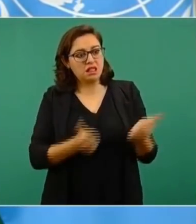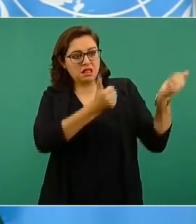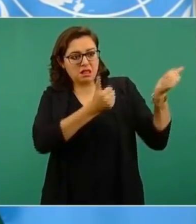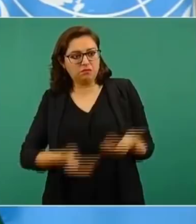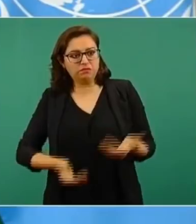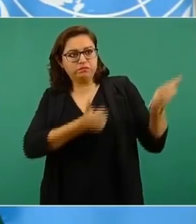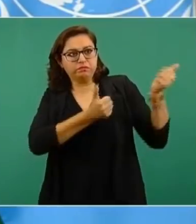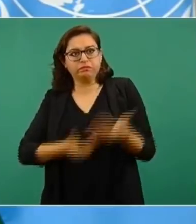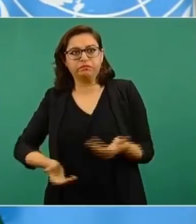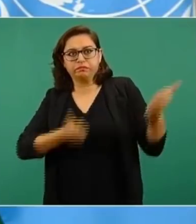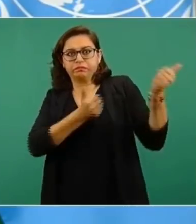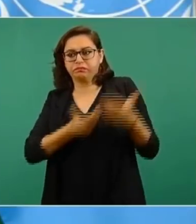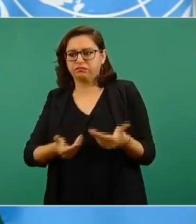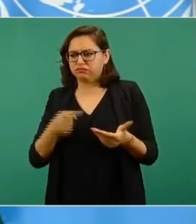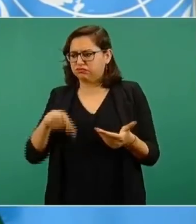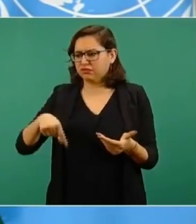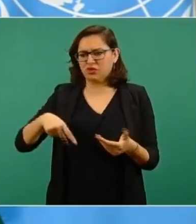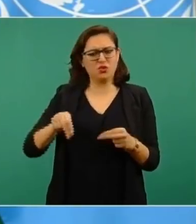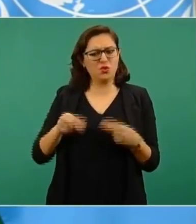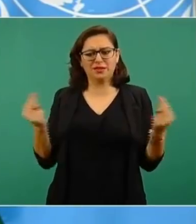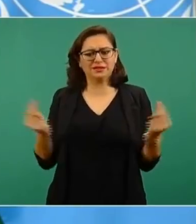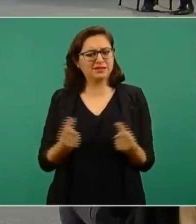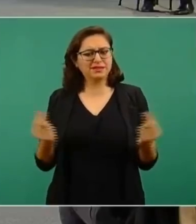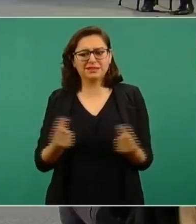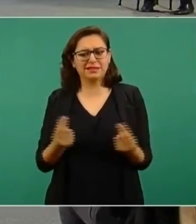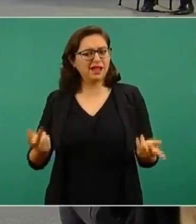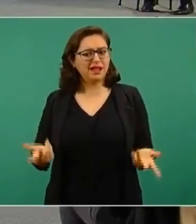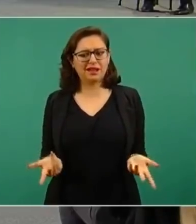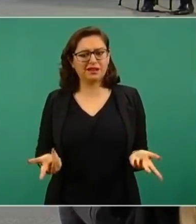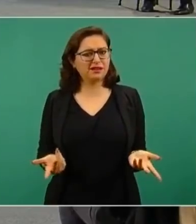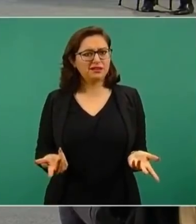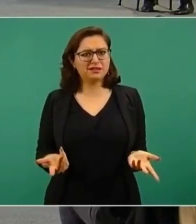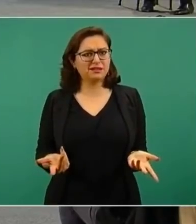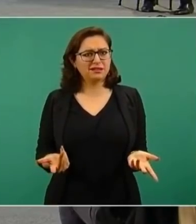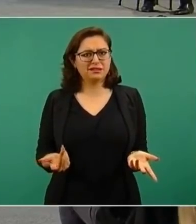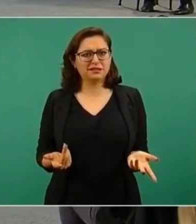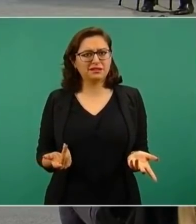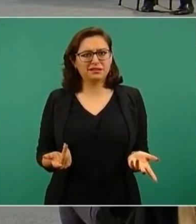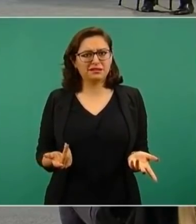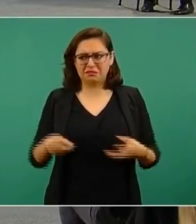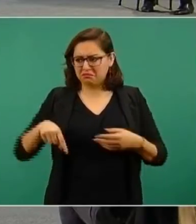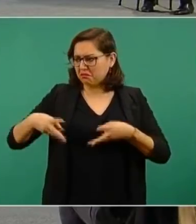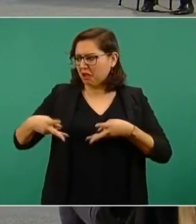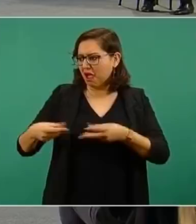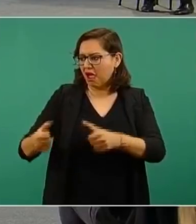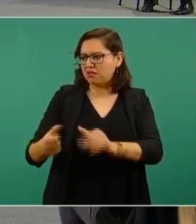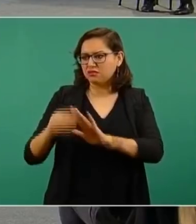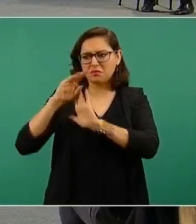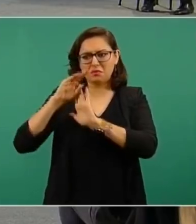poco lo que hicieron con las concesiones mineras, que entregaron también